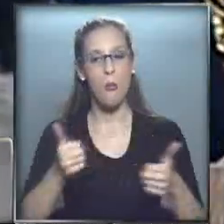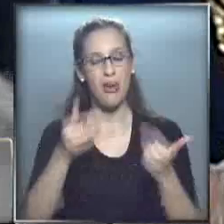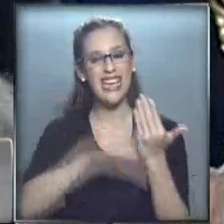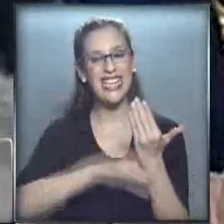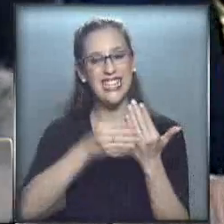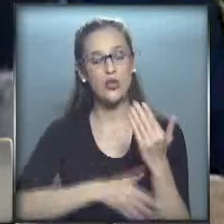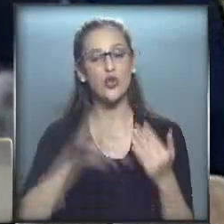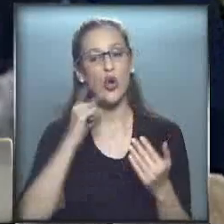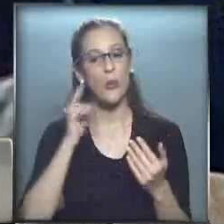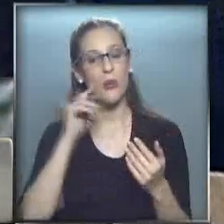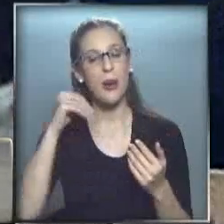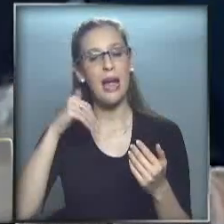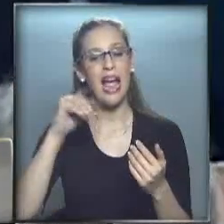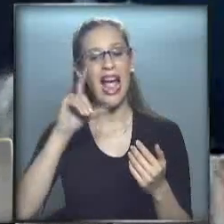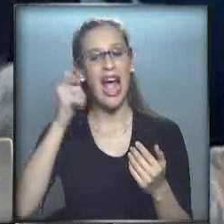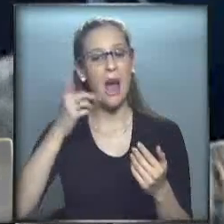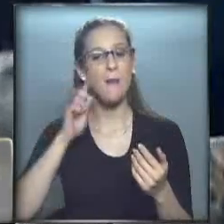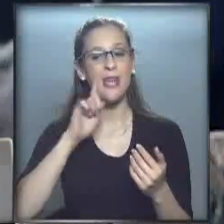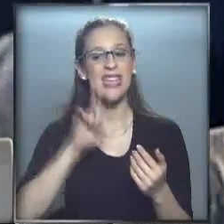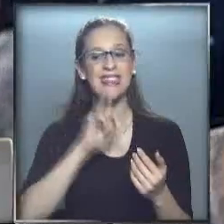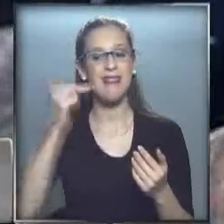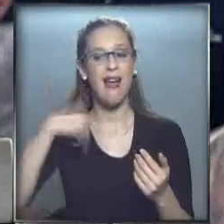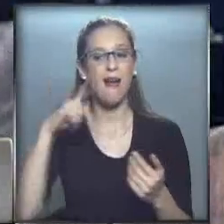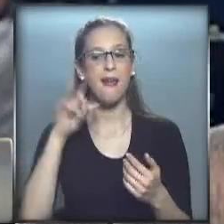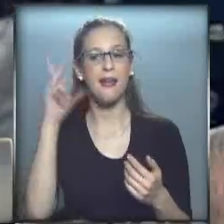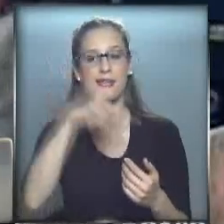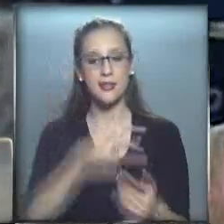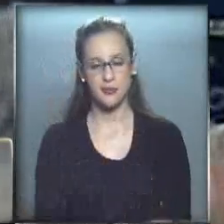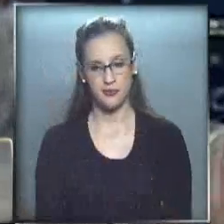Contador Jorge Milton Capitanich.